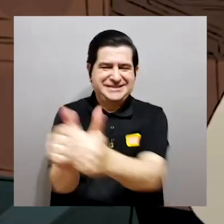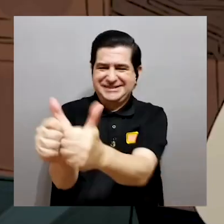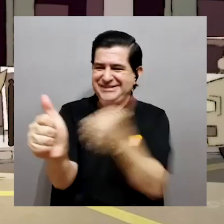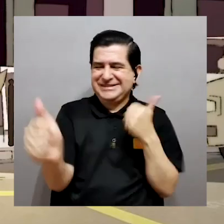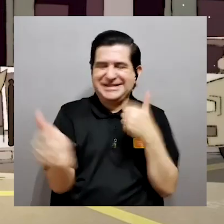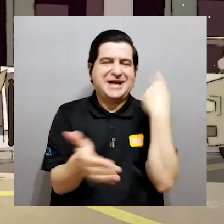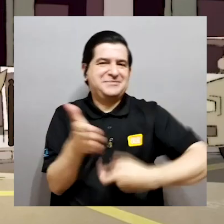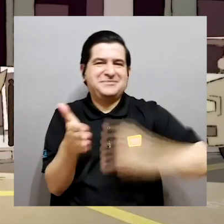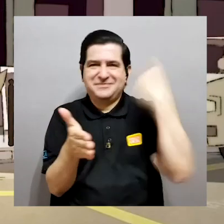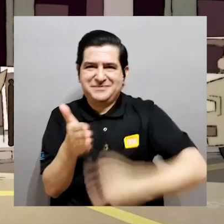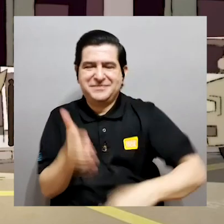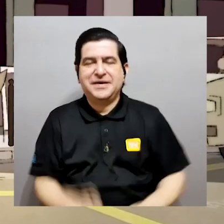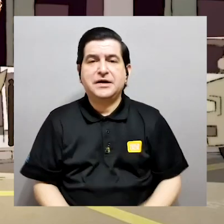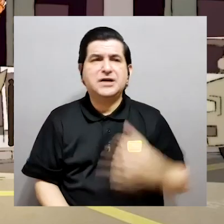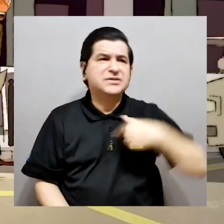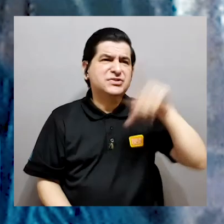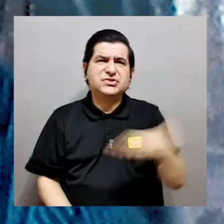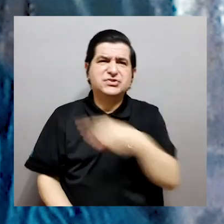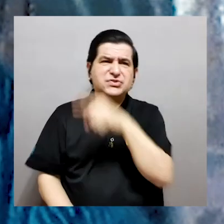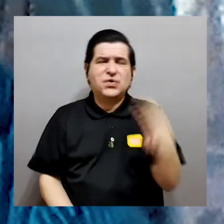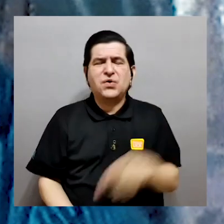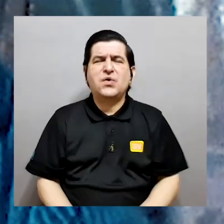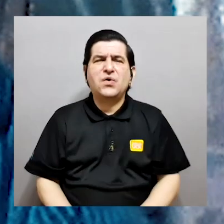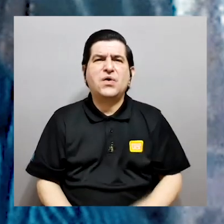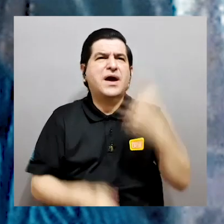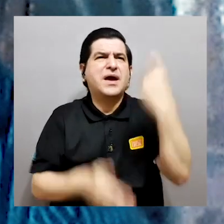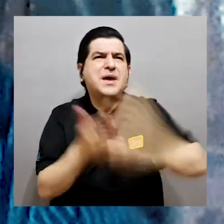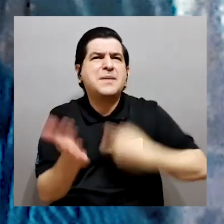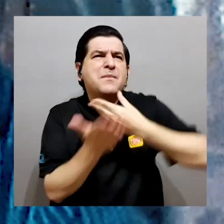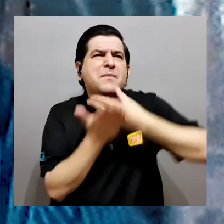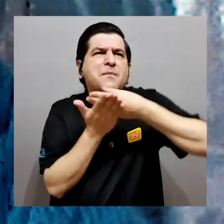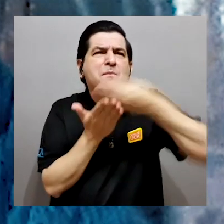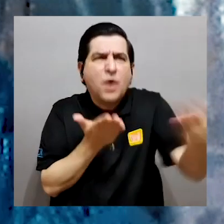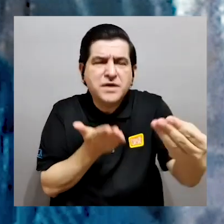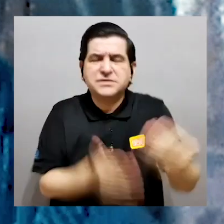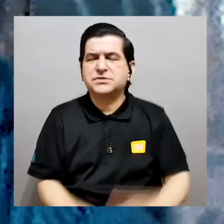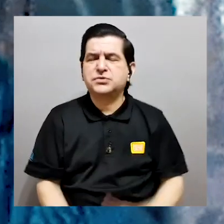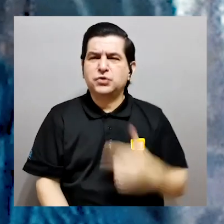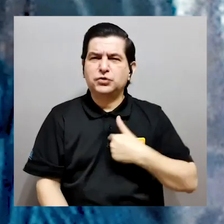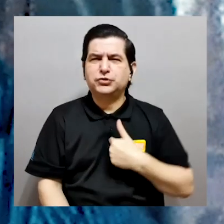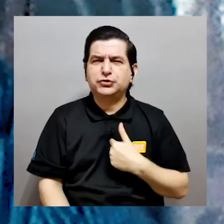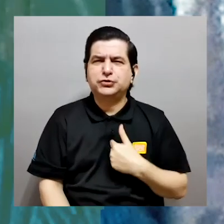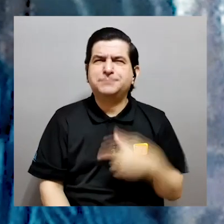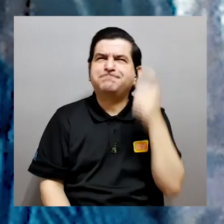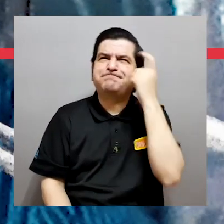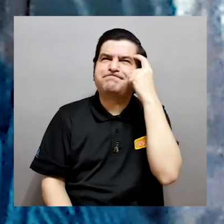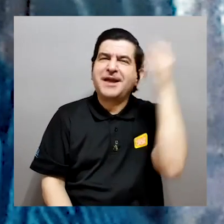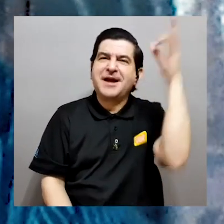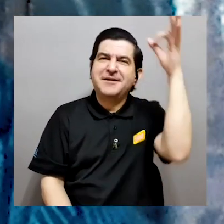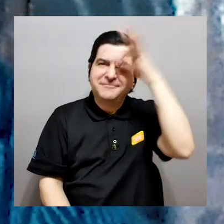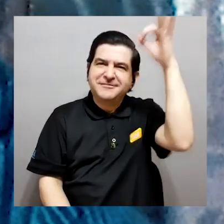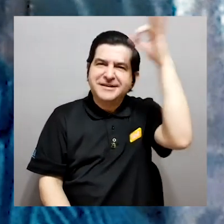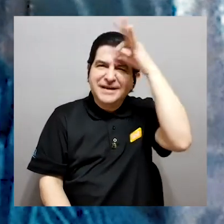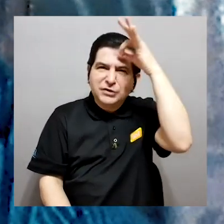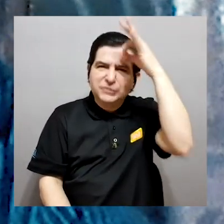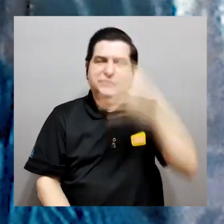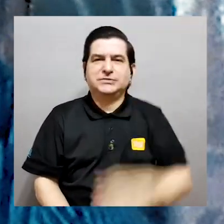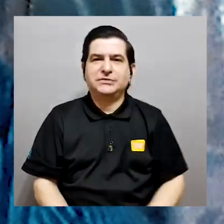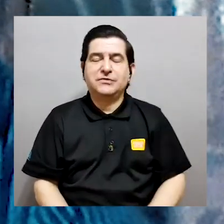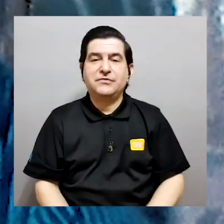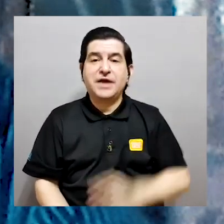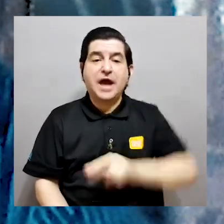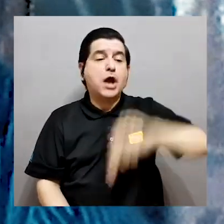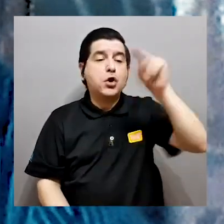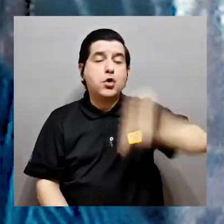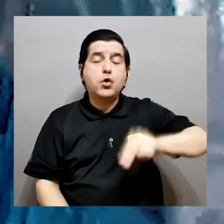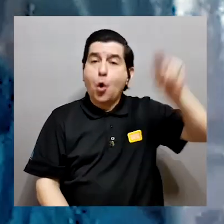regresivo de impuestos. Descarto el impuesto al consumo y me quedo más bien en la filosofía, digamos,